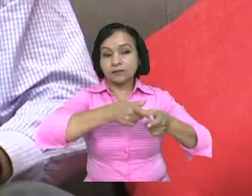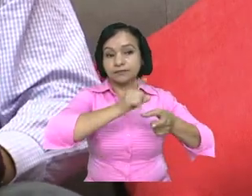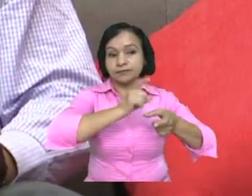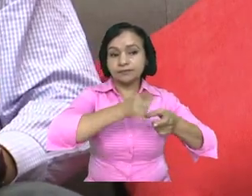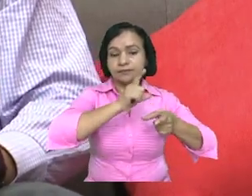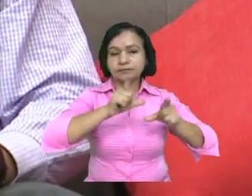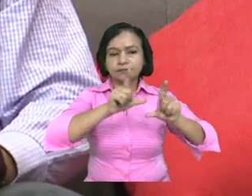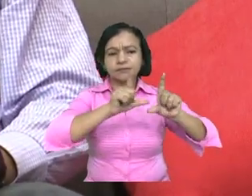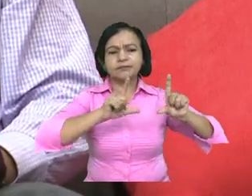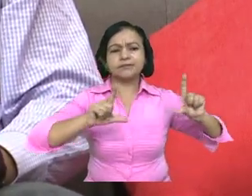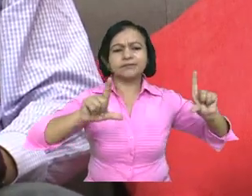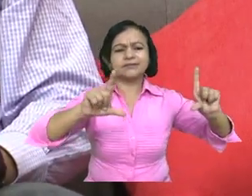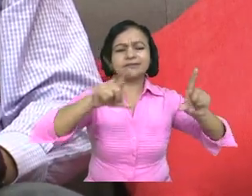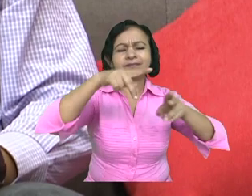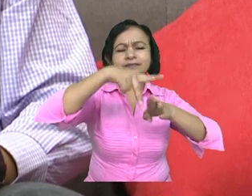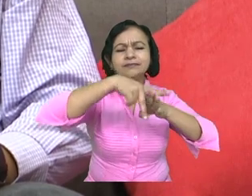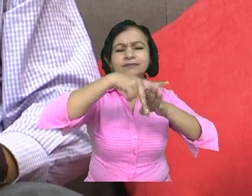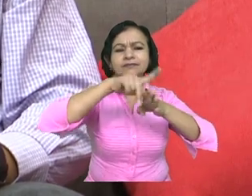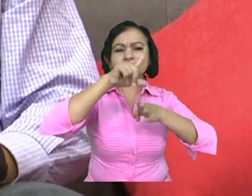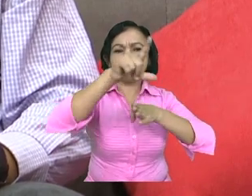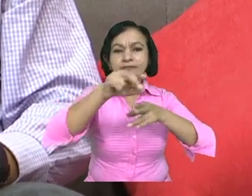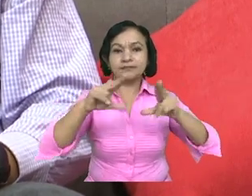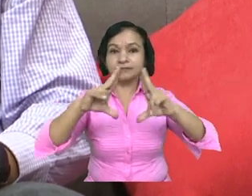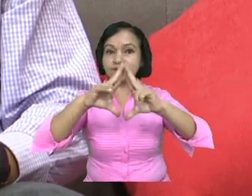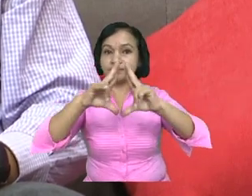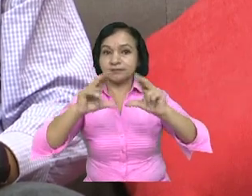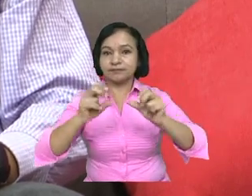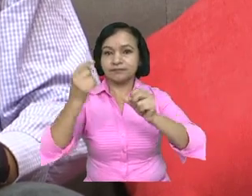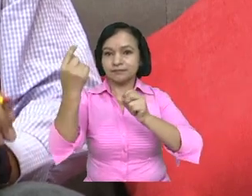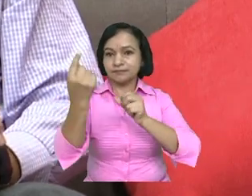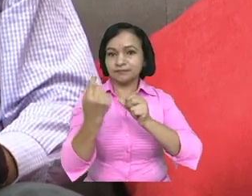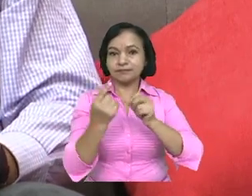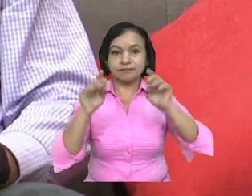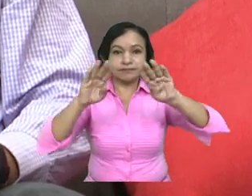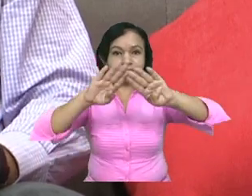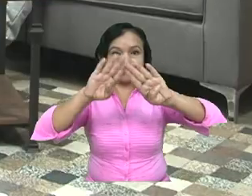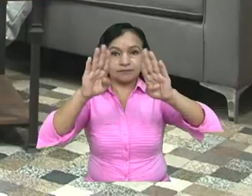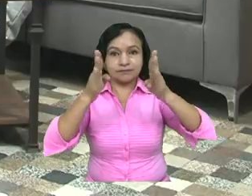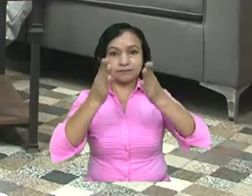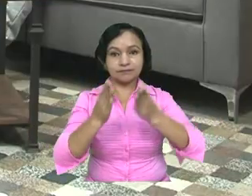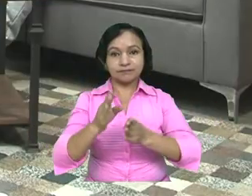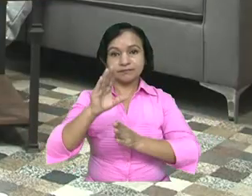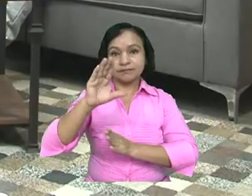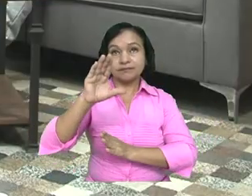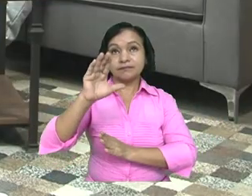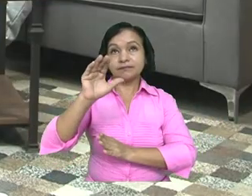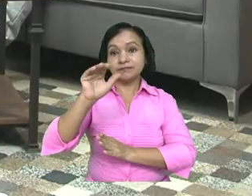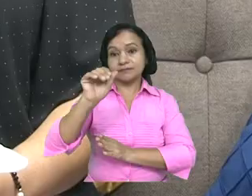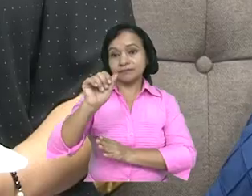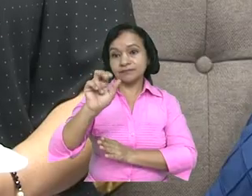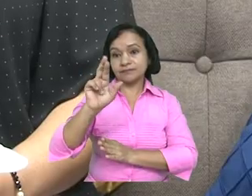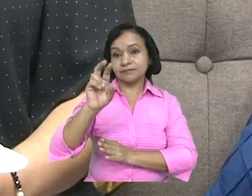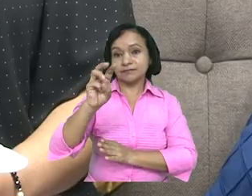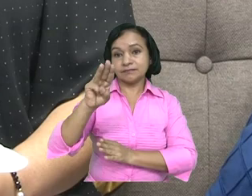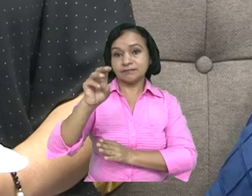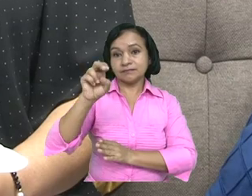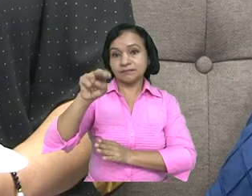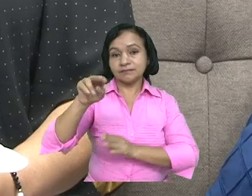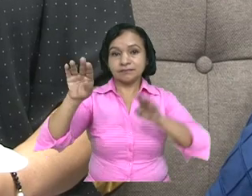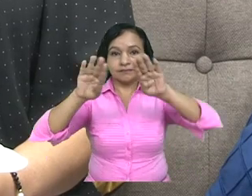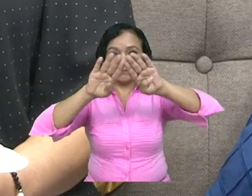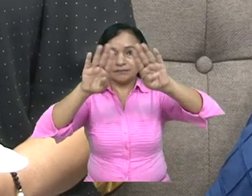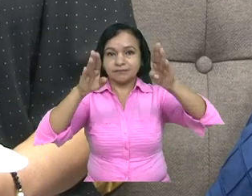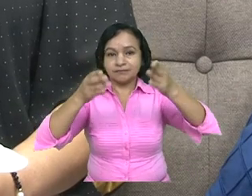rural nicaragüense. Para hablar de este tema, pues, me encuentro acompañado con la compañera Carmen Ulanova Pineda Gurdián, quien